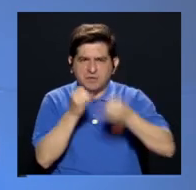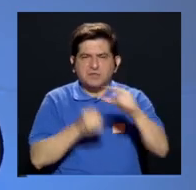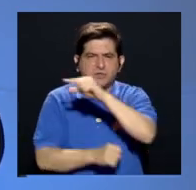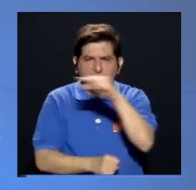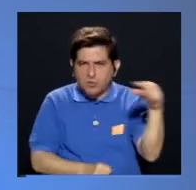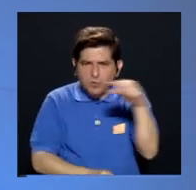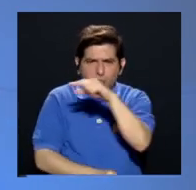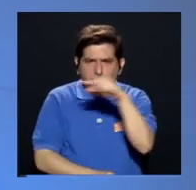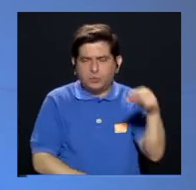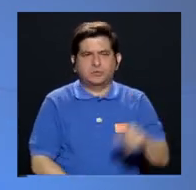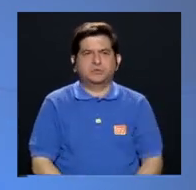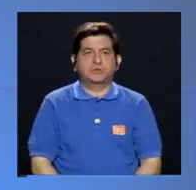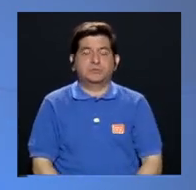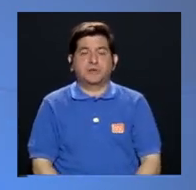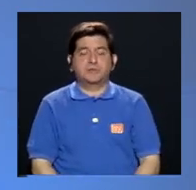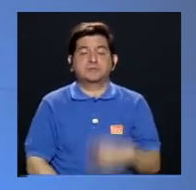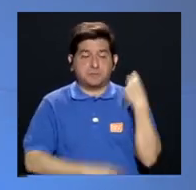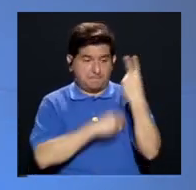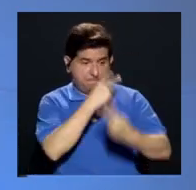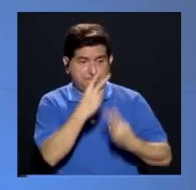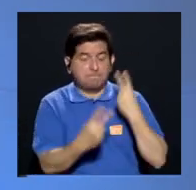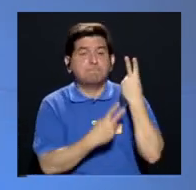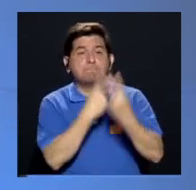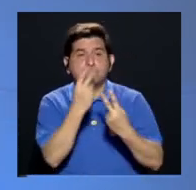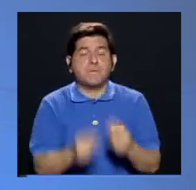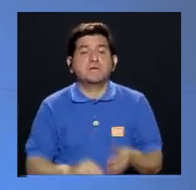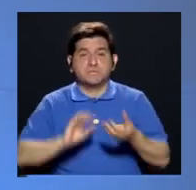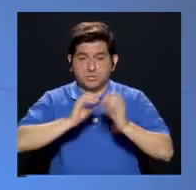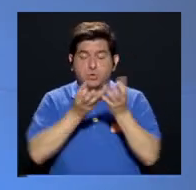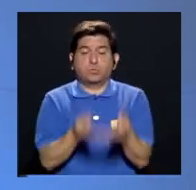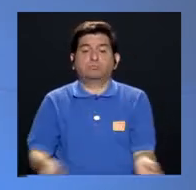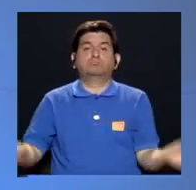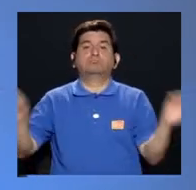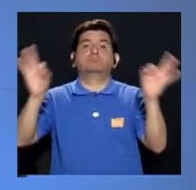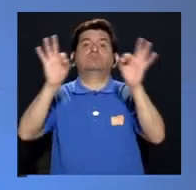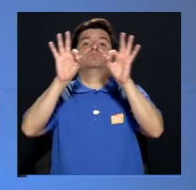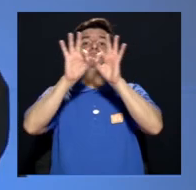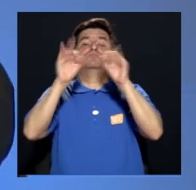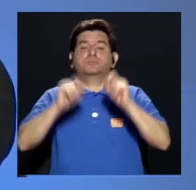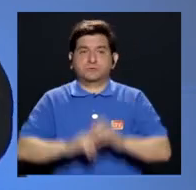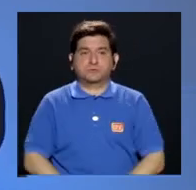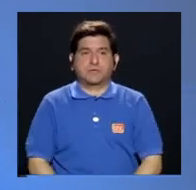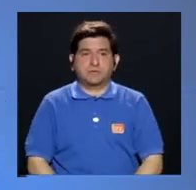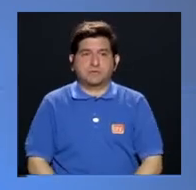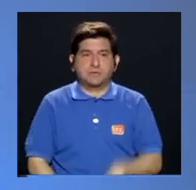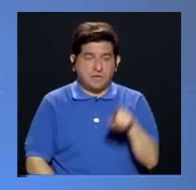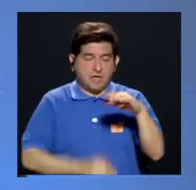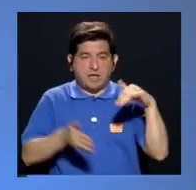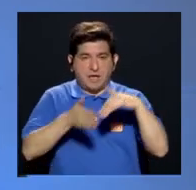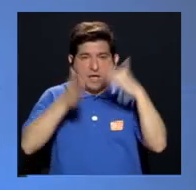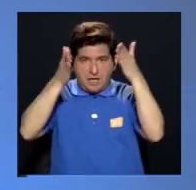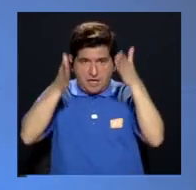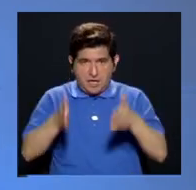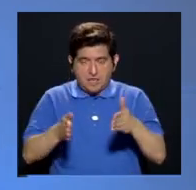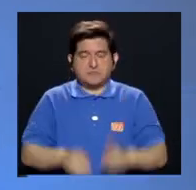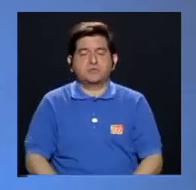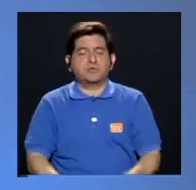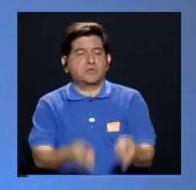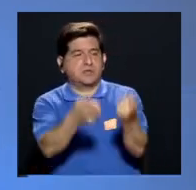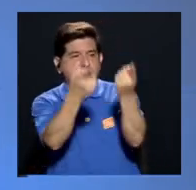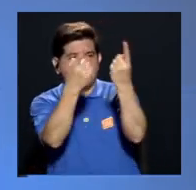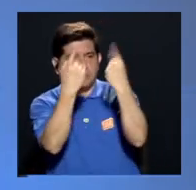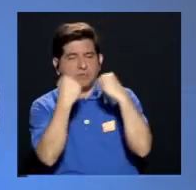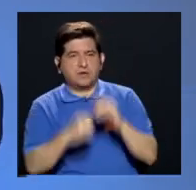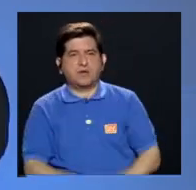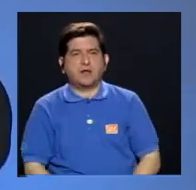hemos tenido una visita bastante numerosa de estudiantes